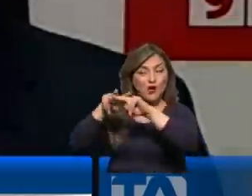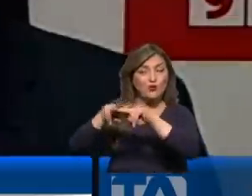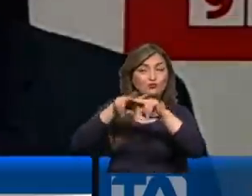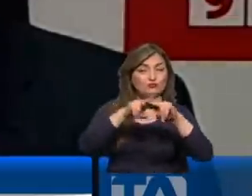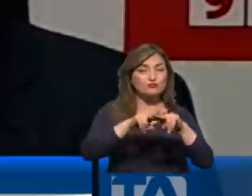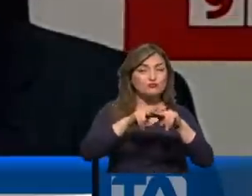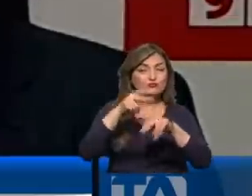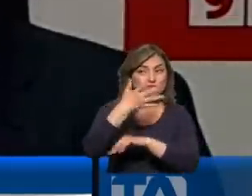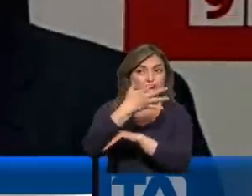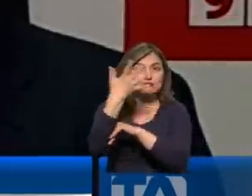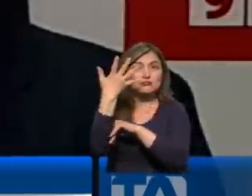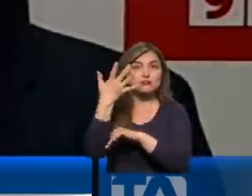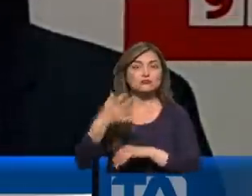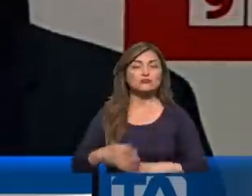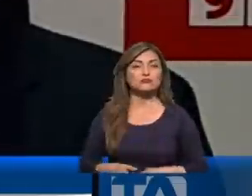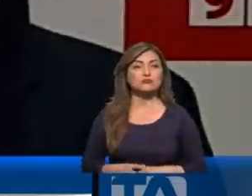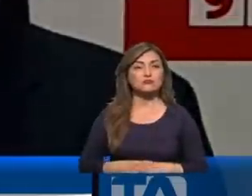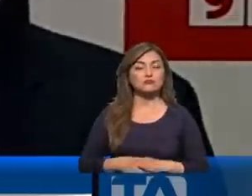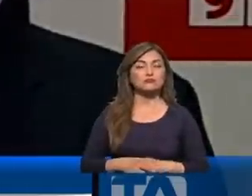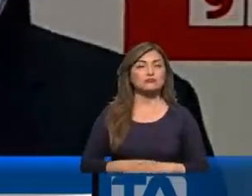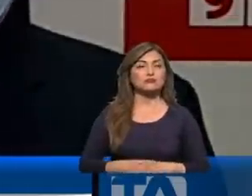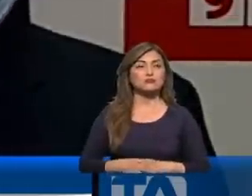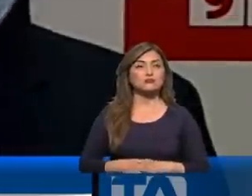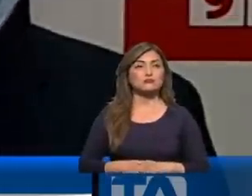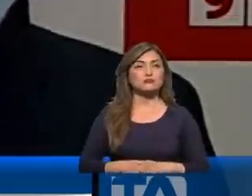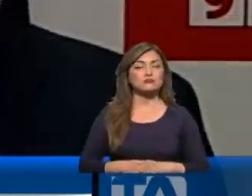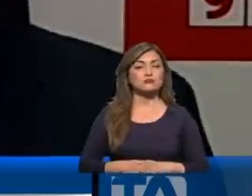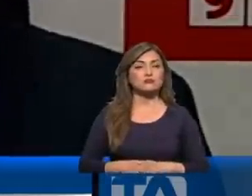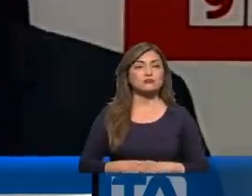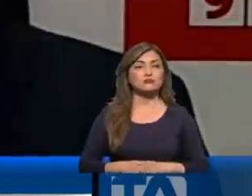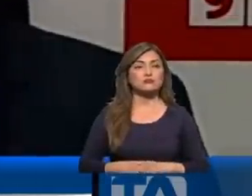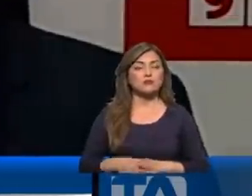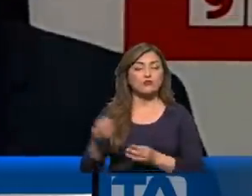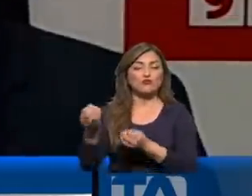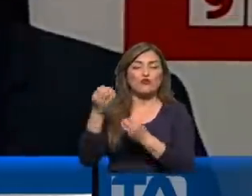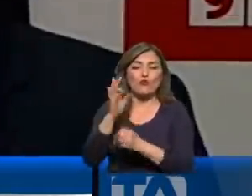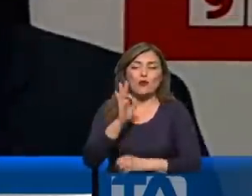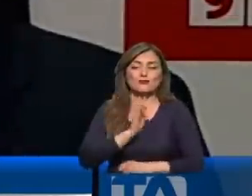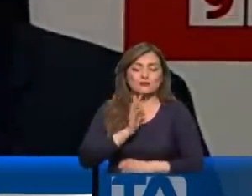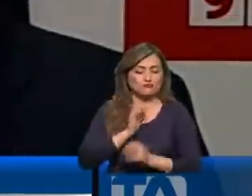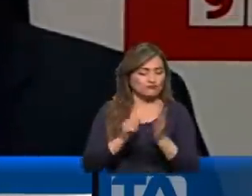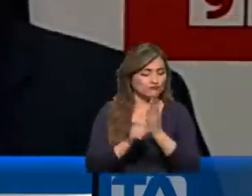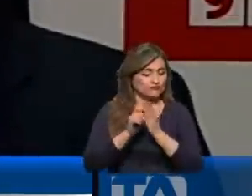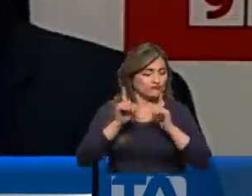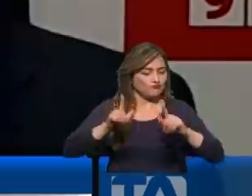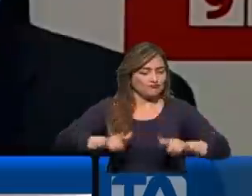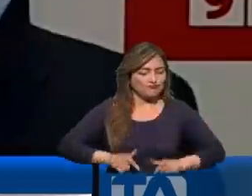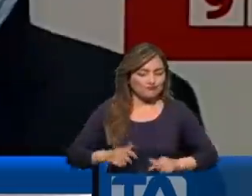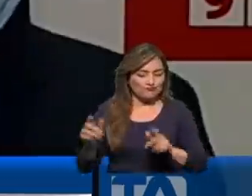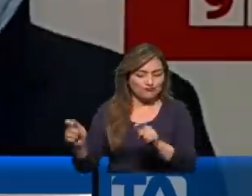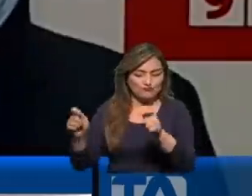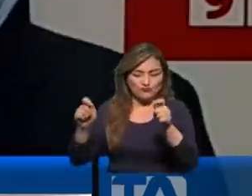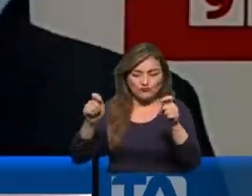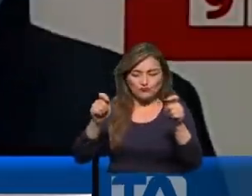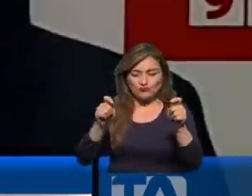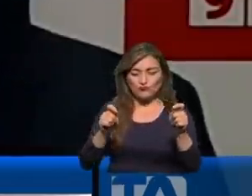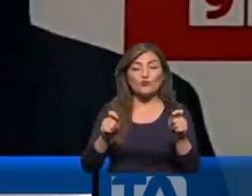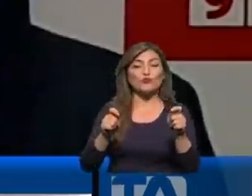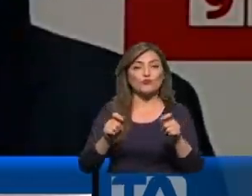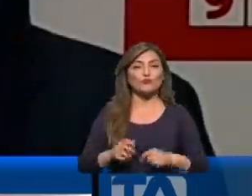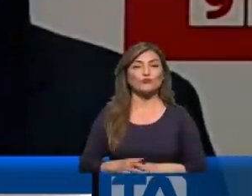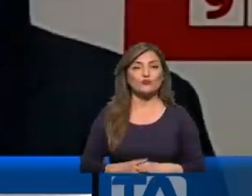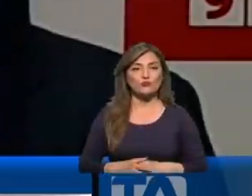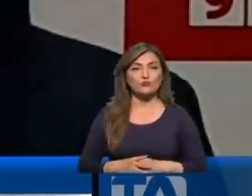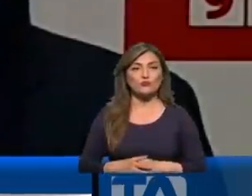de 5 días, una vez que tengamos un informe técnico por parte del Ministerio de Salud que nos permita buscar